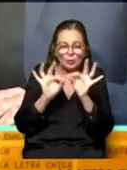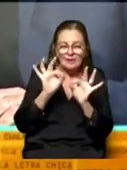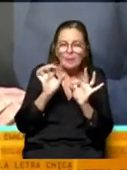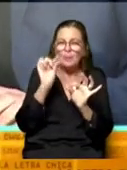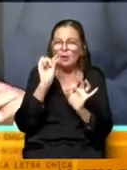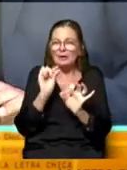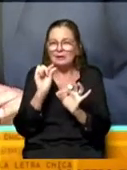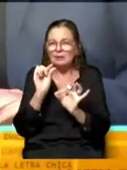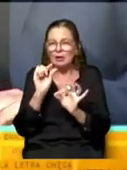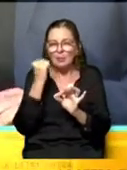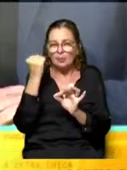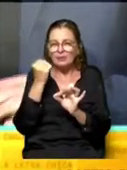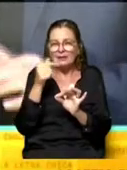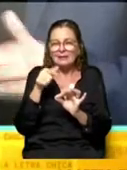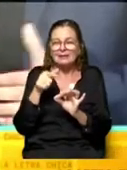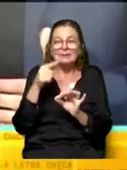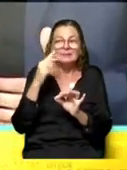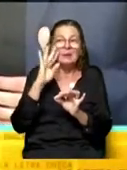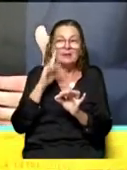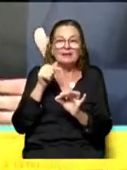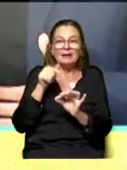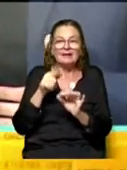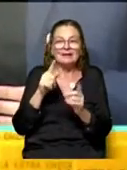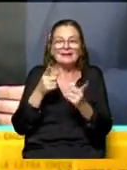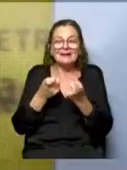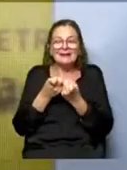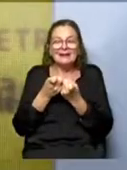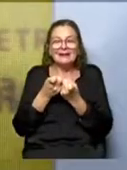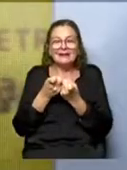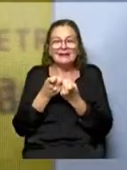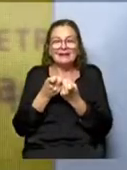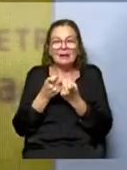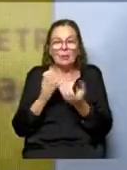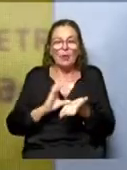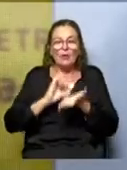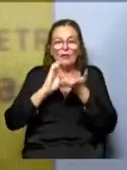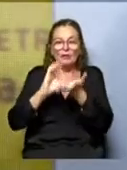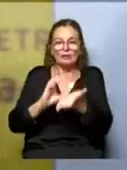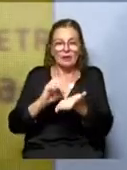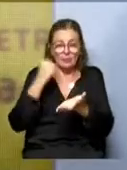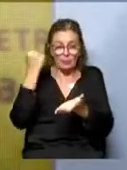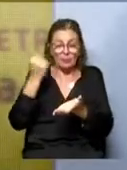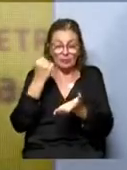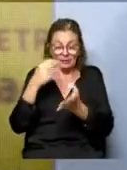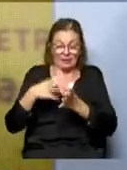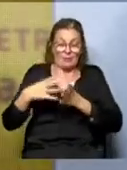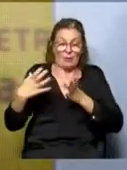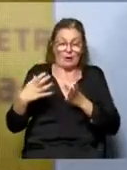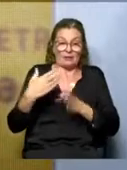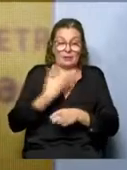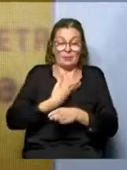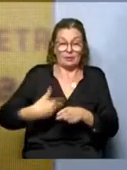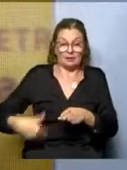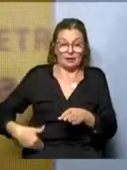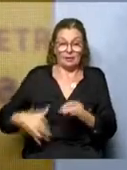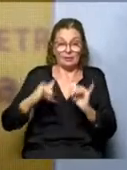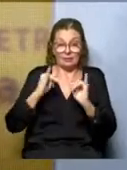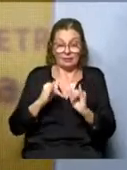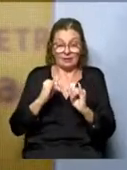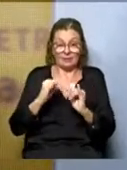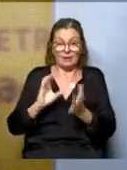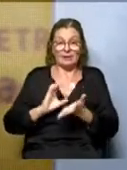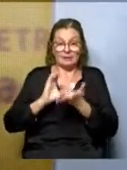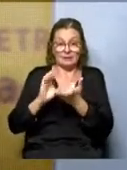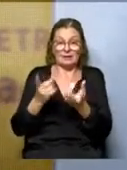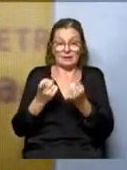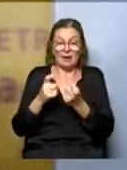de énfasis, me parece. Acá va a requerir una inversión decidida y vigorosa por parte del Estado. Entonces, sí, van a requerir esos recursos. ¿De